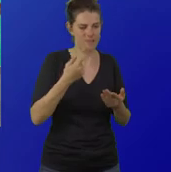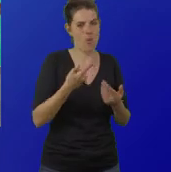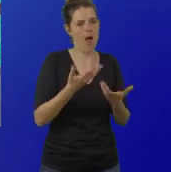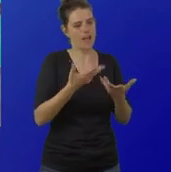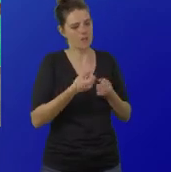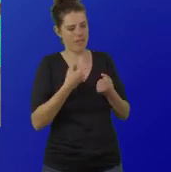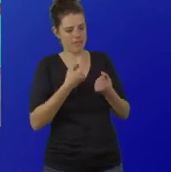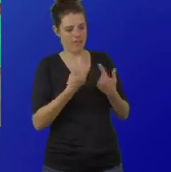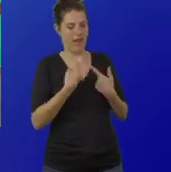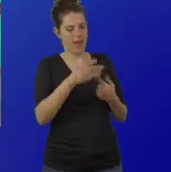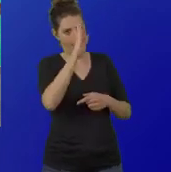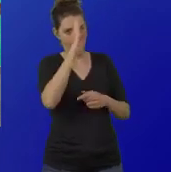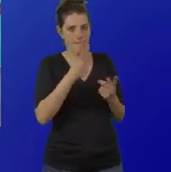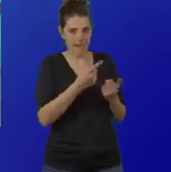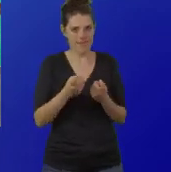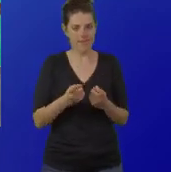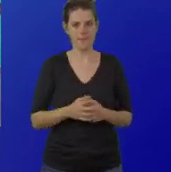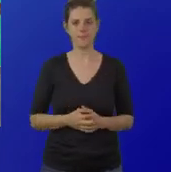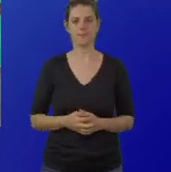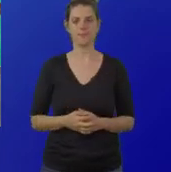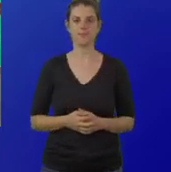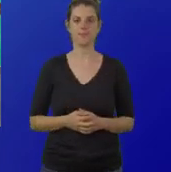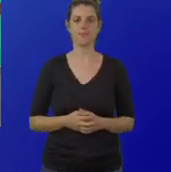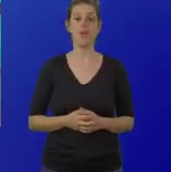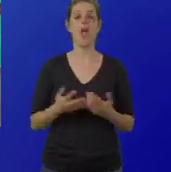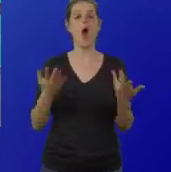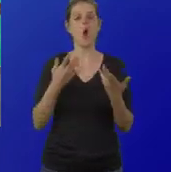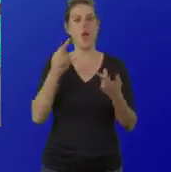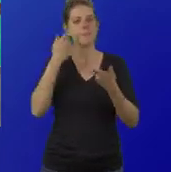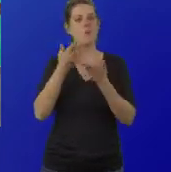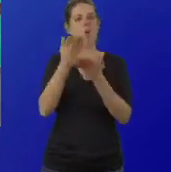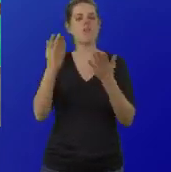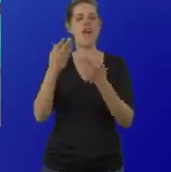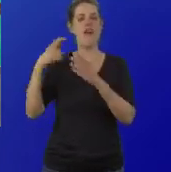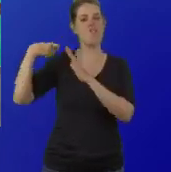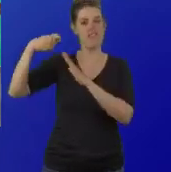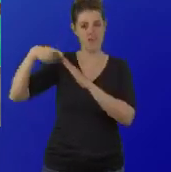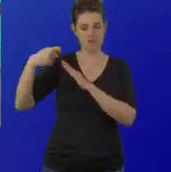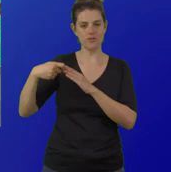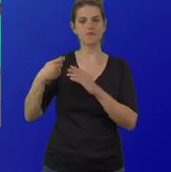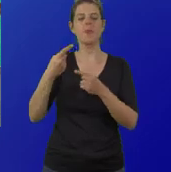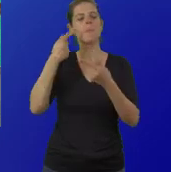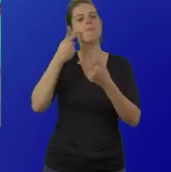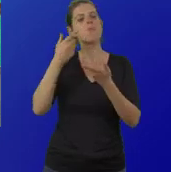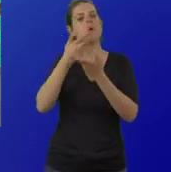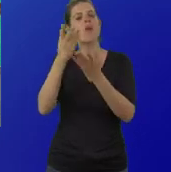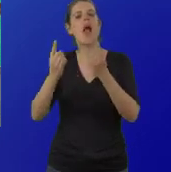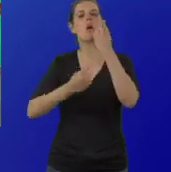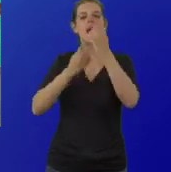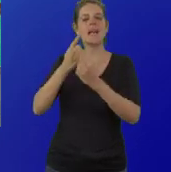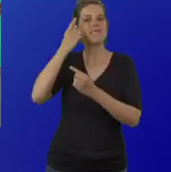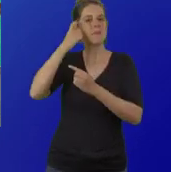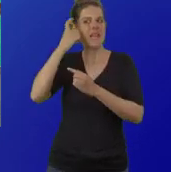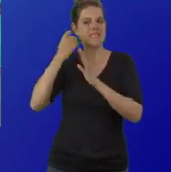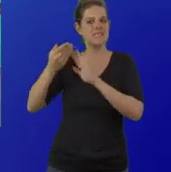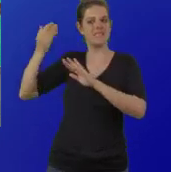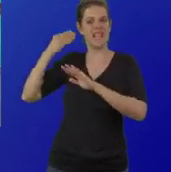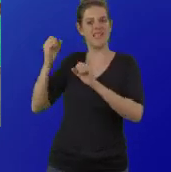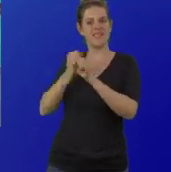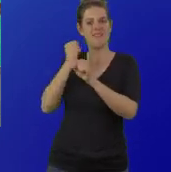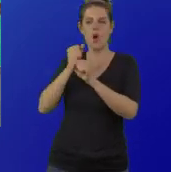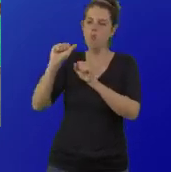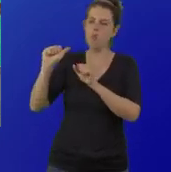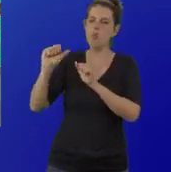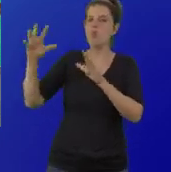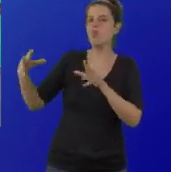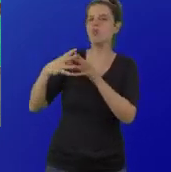aprender. Van a aparecer en algunos videos a continuación algunas experiencias en las cuales nosotros hemos trabajado con